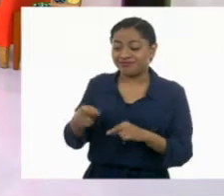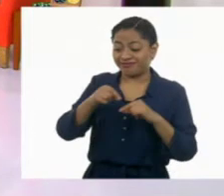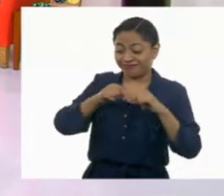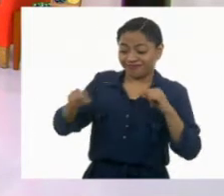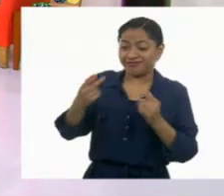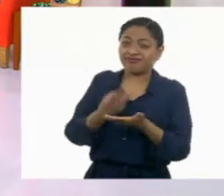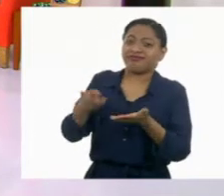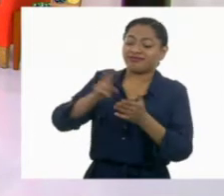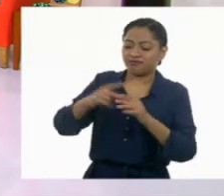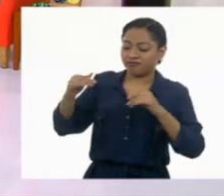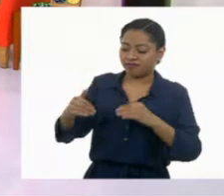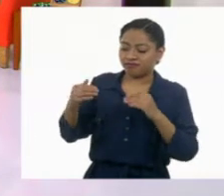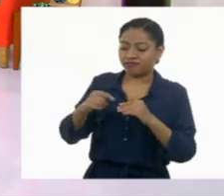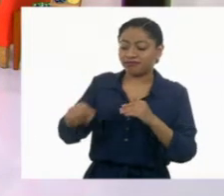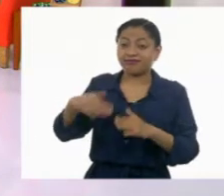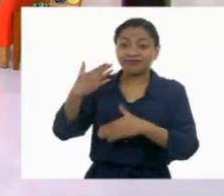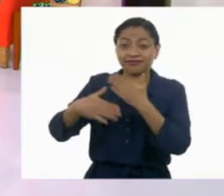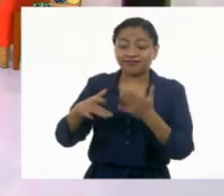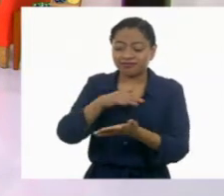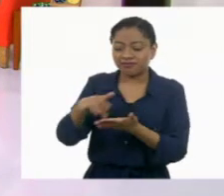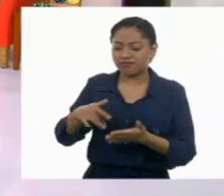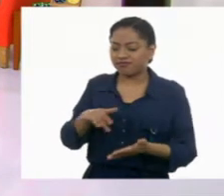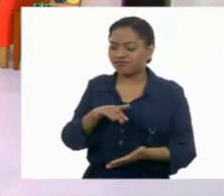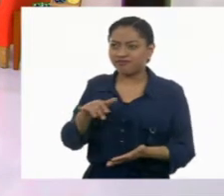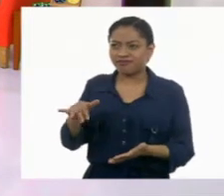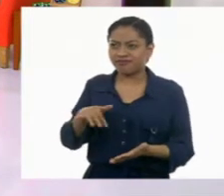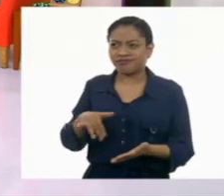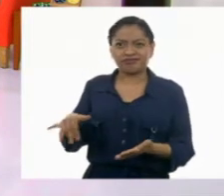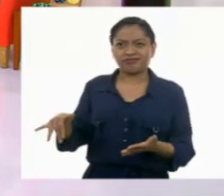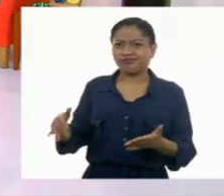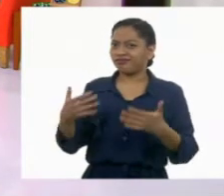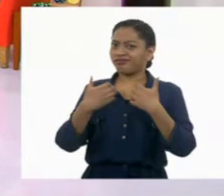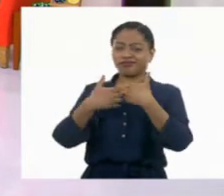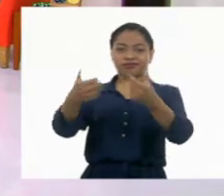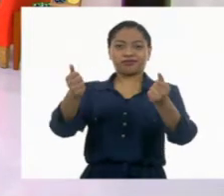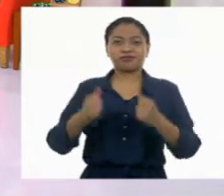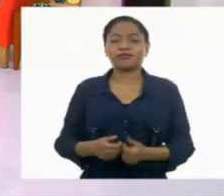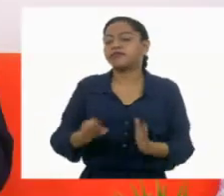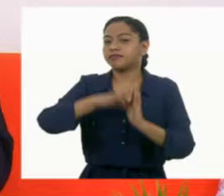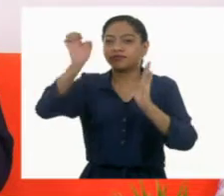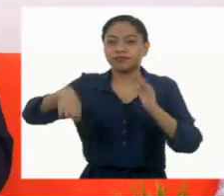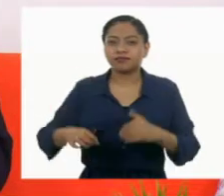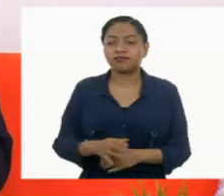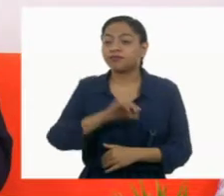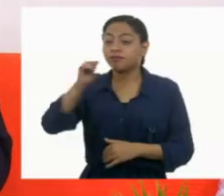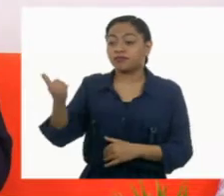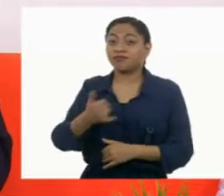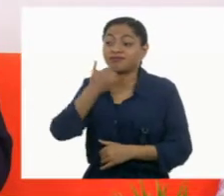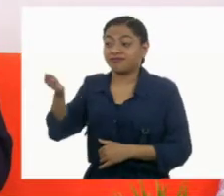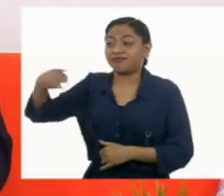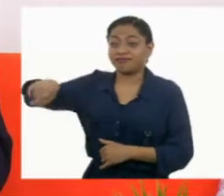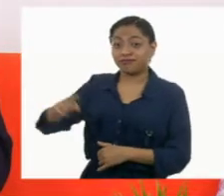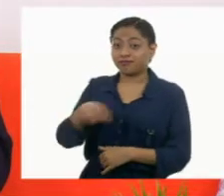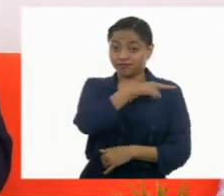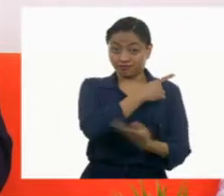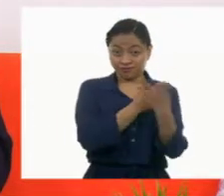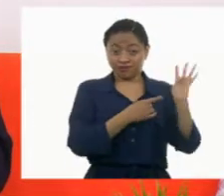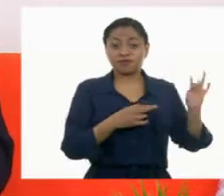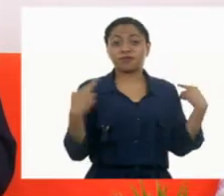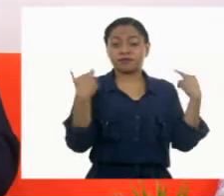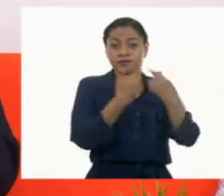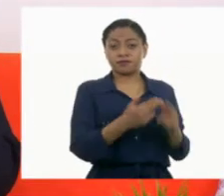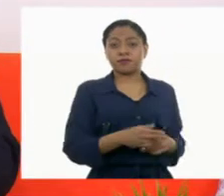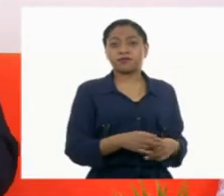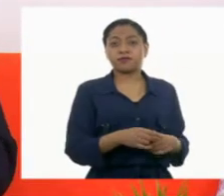van a leer, ya está todo revuelto y no se puede leer. Por ejemplo, otro error muy importante es